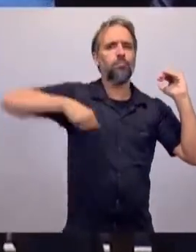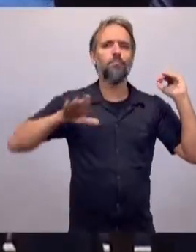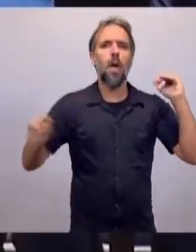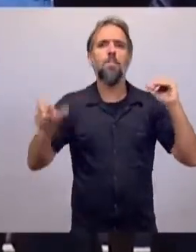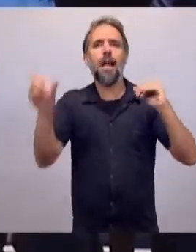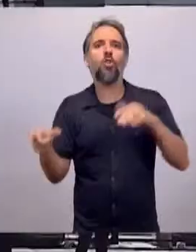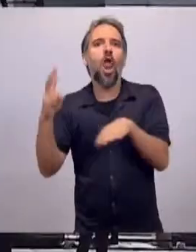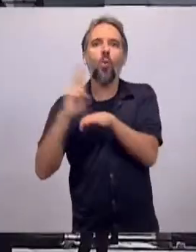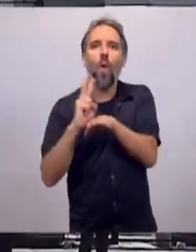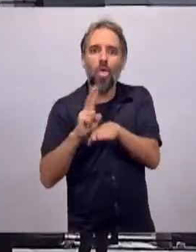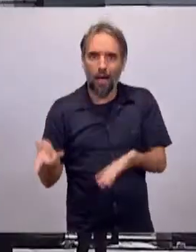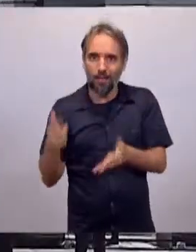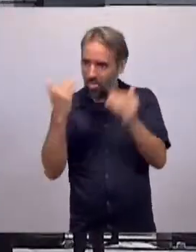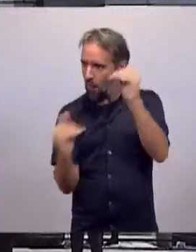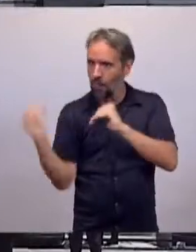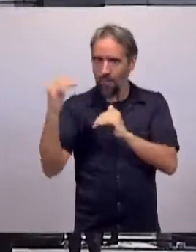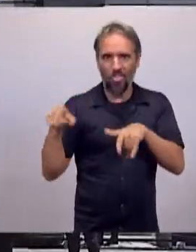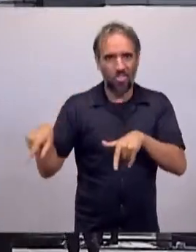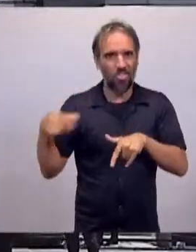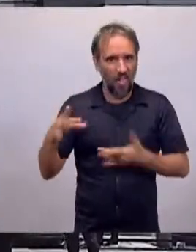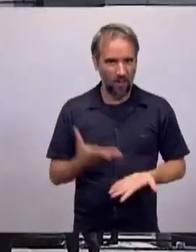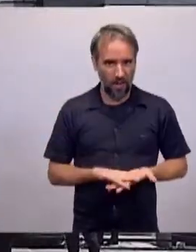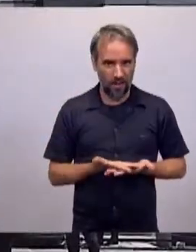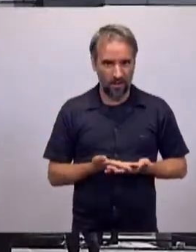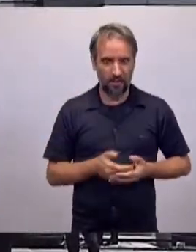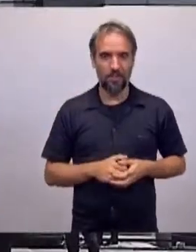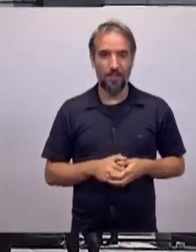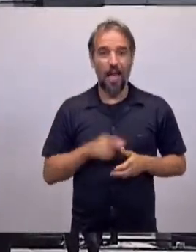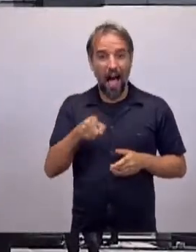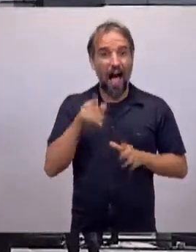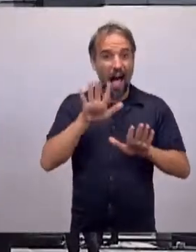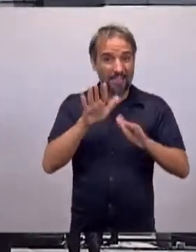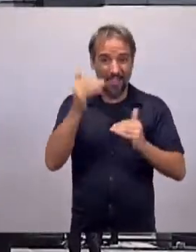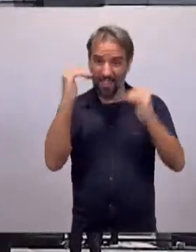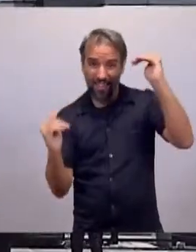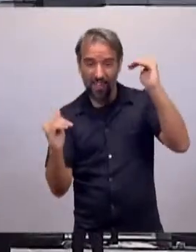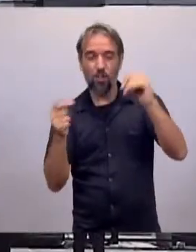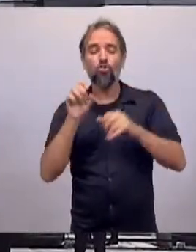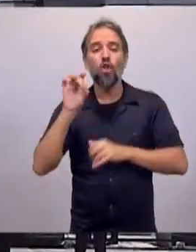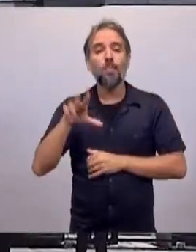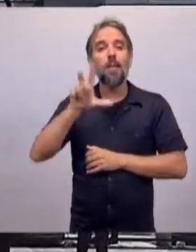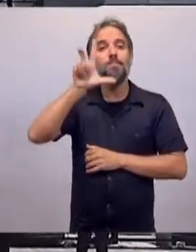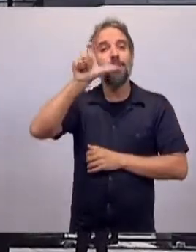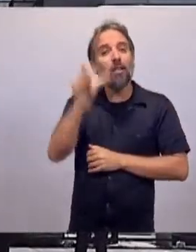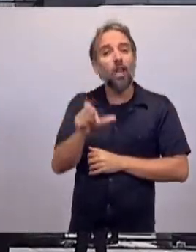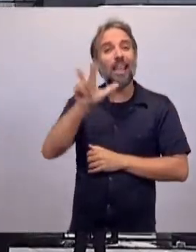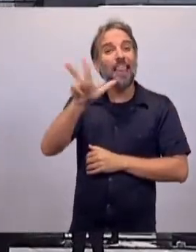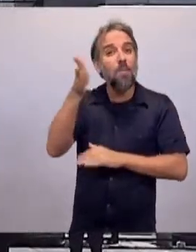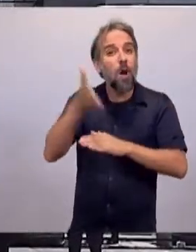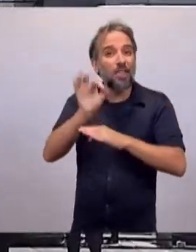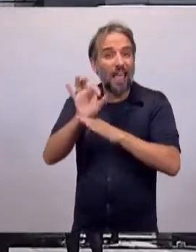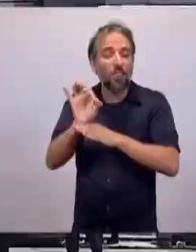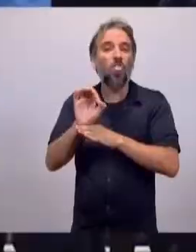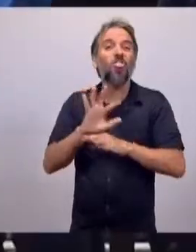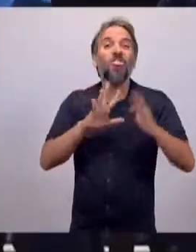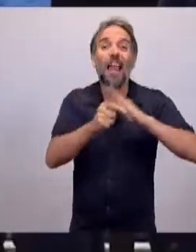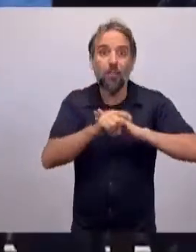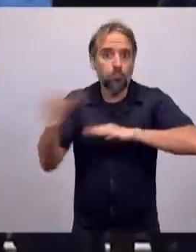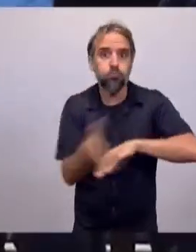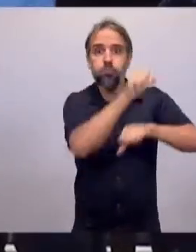quienes nos cuidan. La anomia es tal que solo el 3% de los delitos son